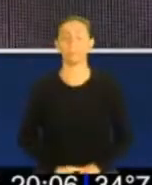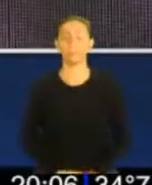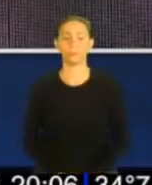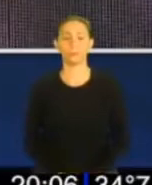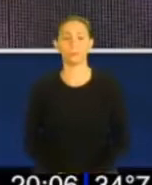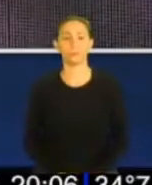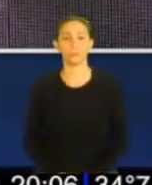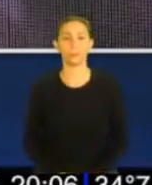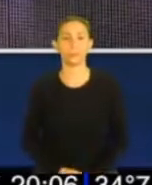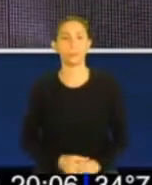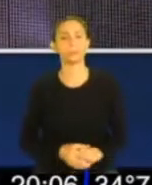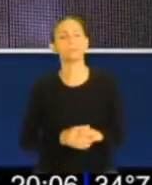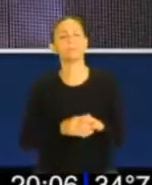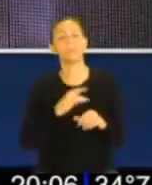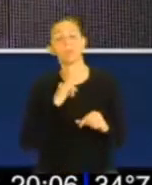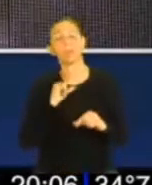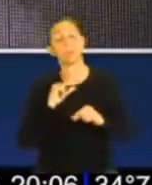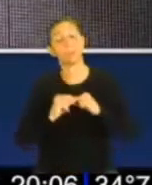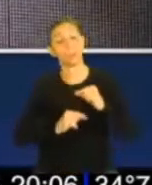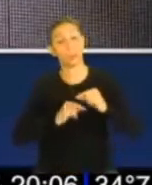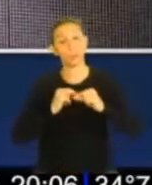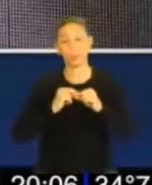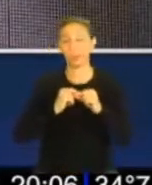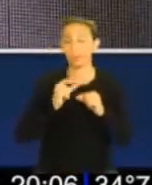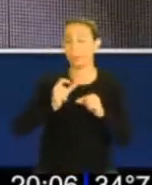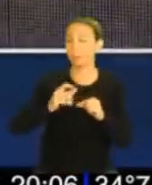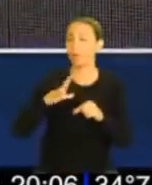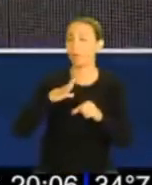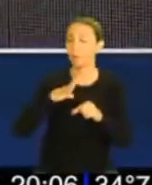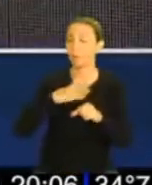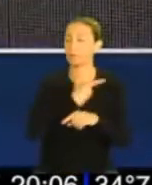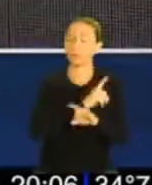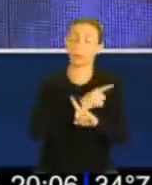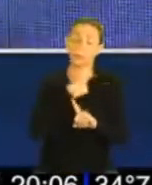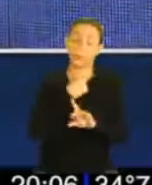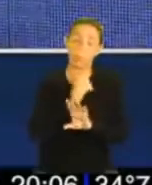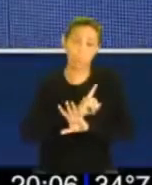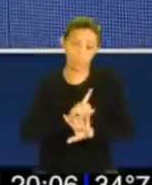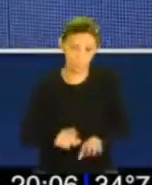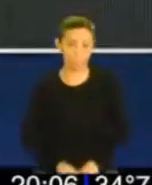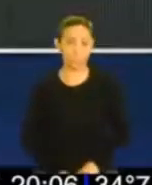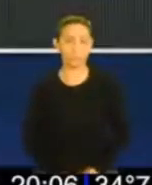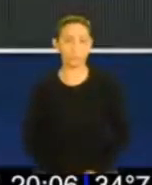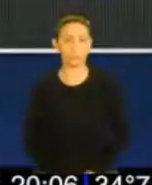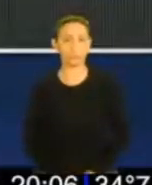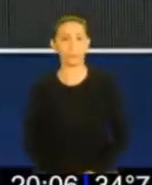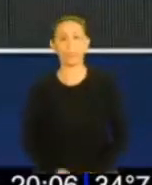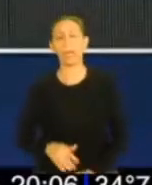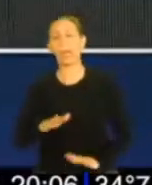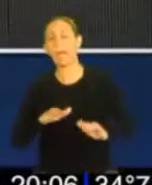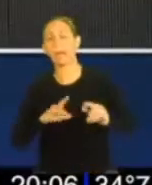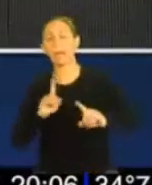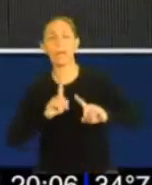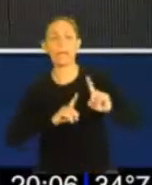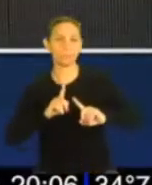y tratamos de ir de que no nos quede gente pendiente para vacunar. Bien. Estamos por ahí un poco